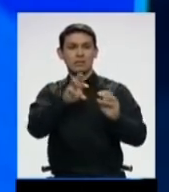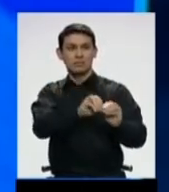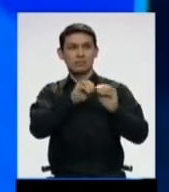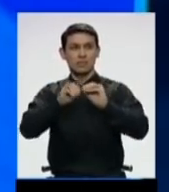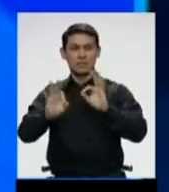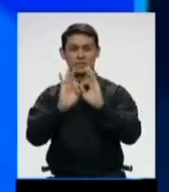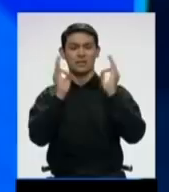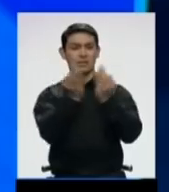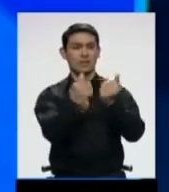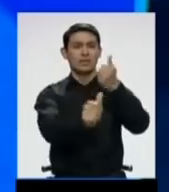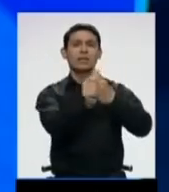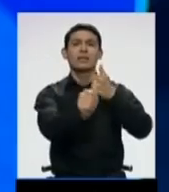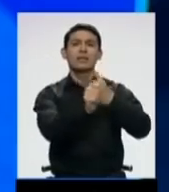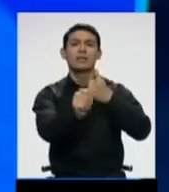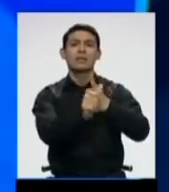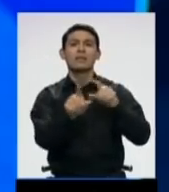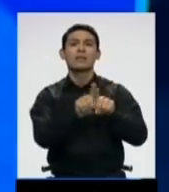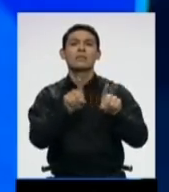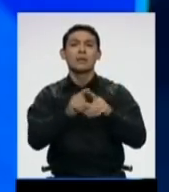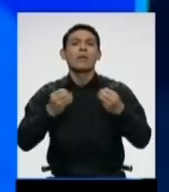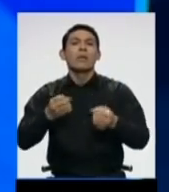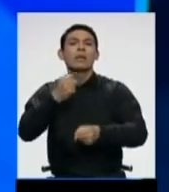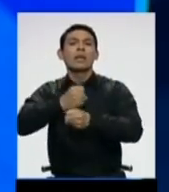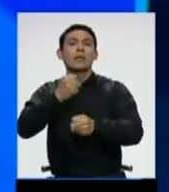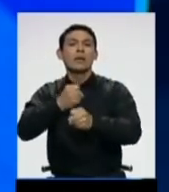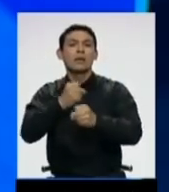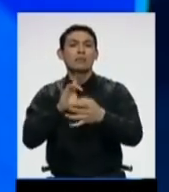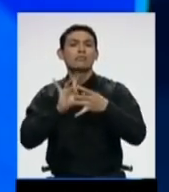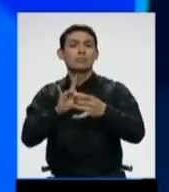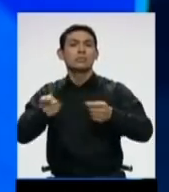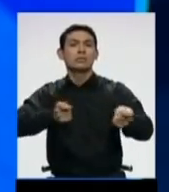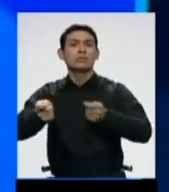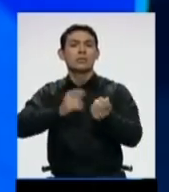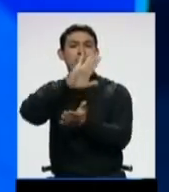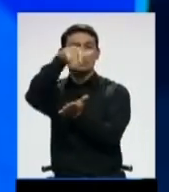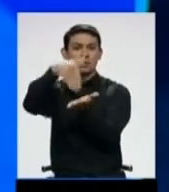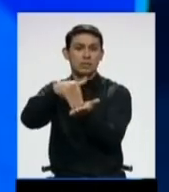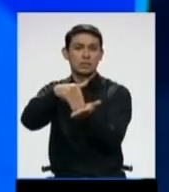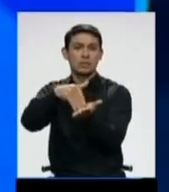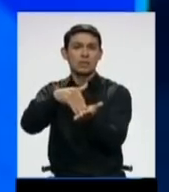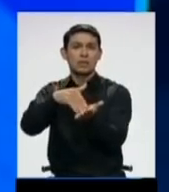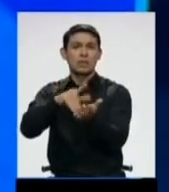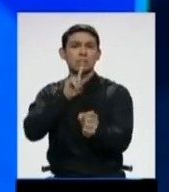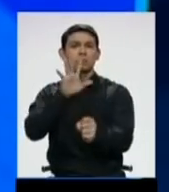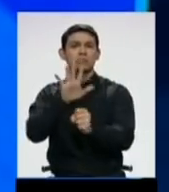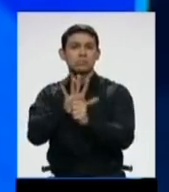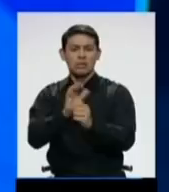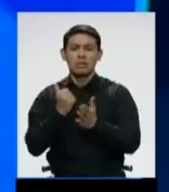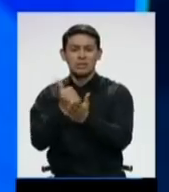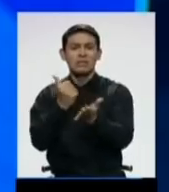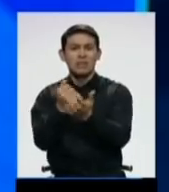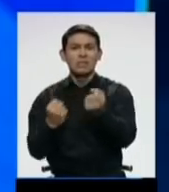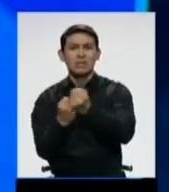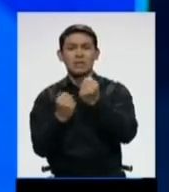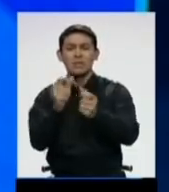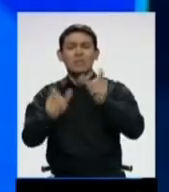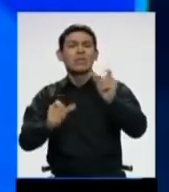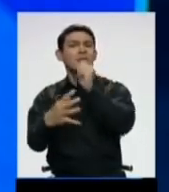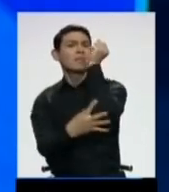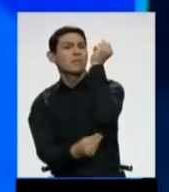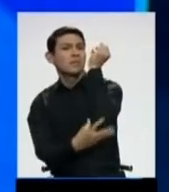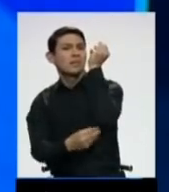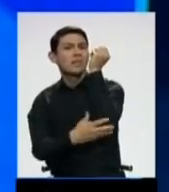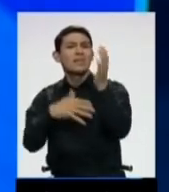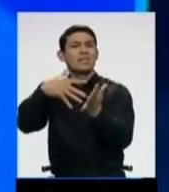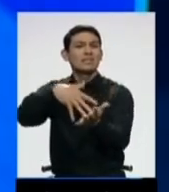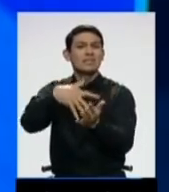riesgos y lo vamos a colaborar en trabajar con el gobierno central. Nuestro compromiso es ayudar al más vulnerable, al más afligido, a las personas que están